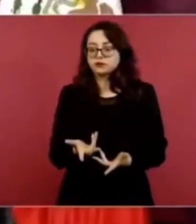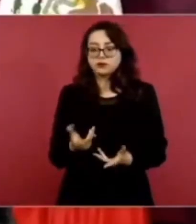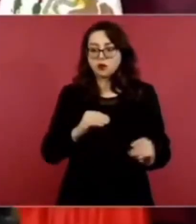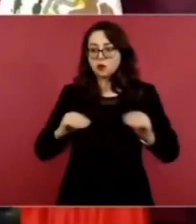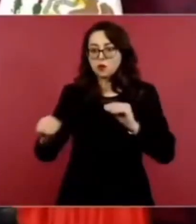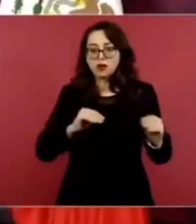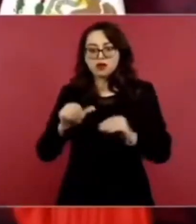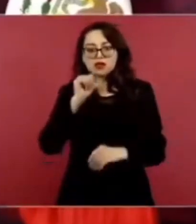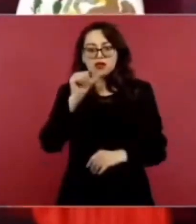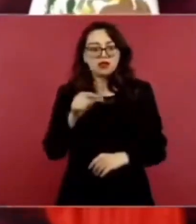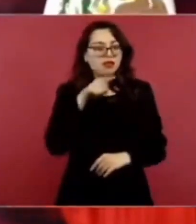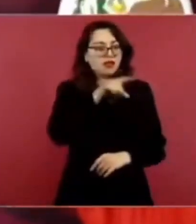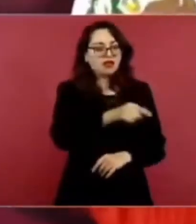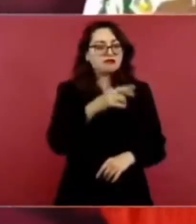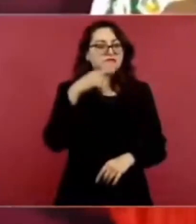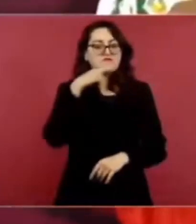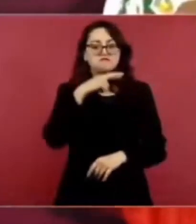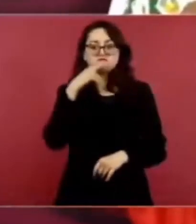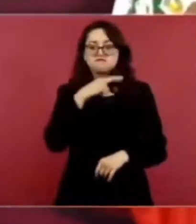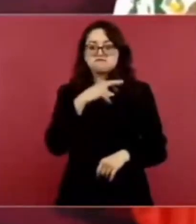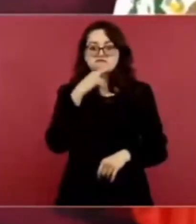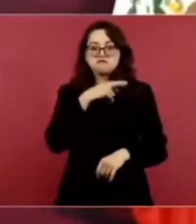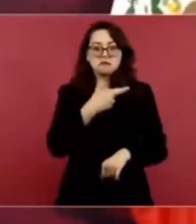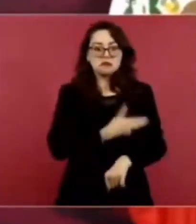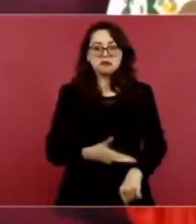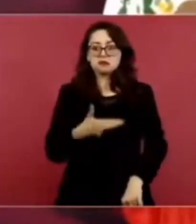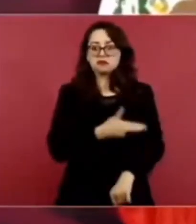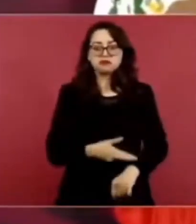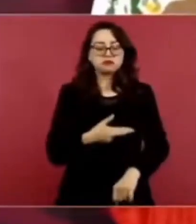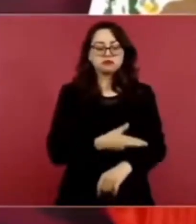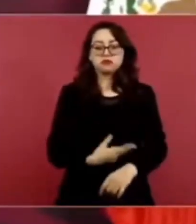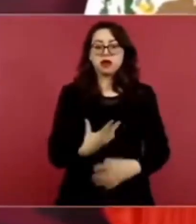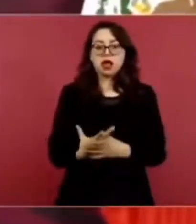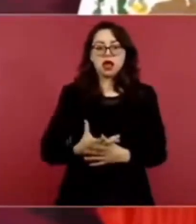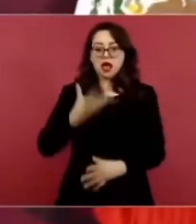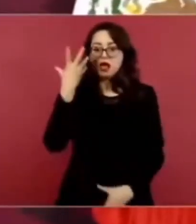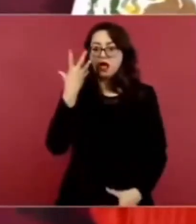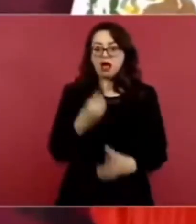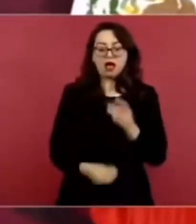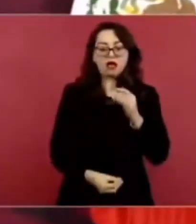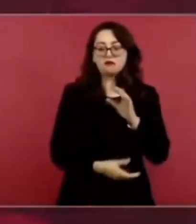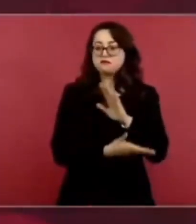Bueno, ¿por qué se va Cerón a Israel?